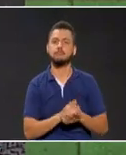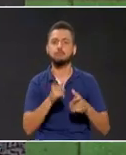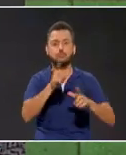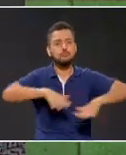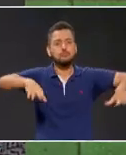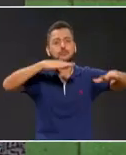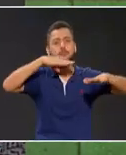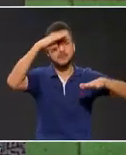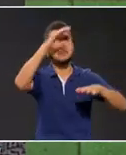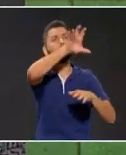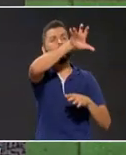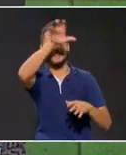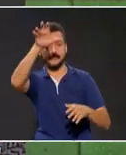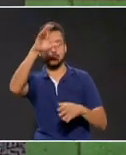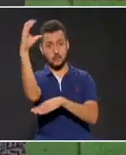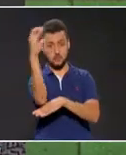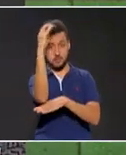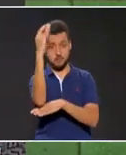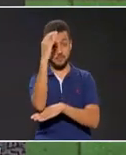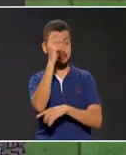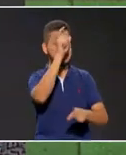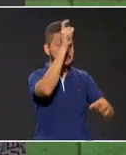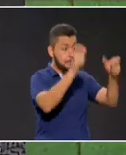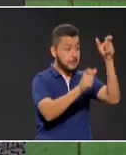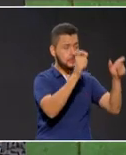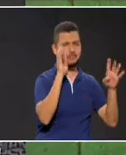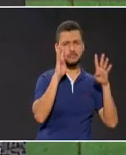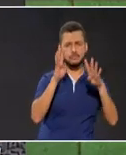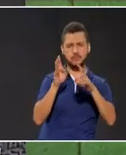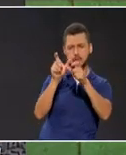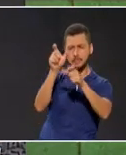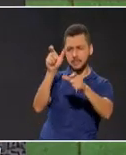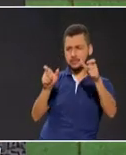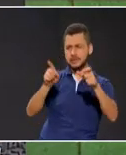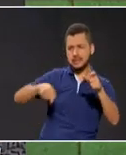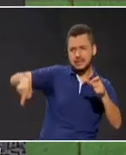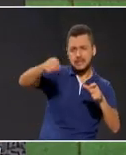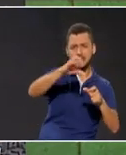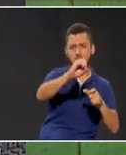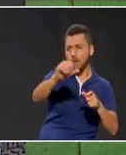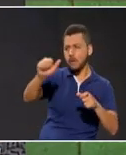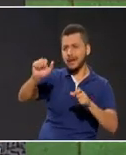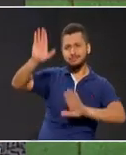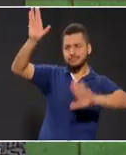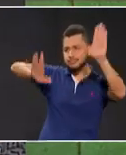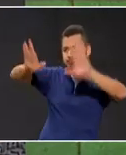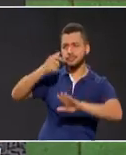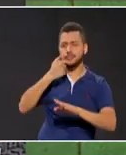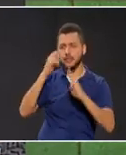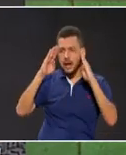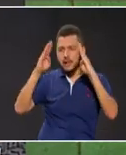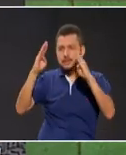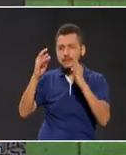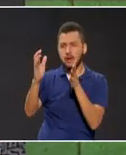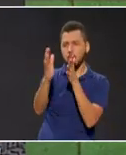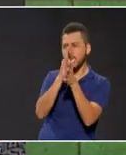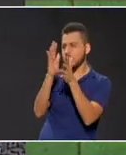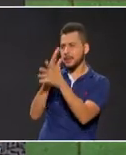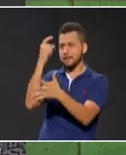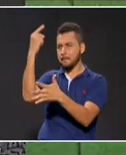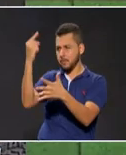mucho interés de la ciudadanía por escuchar a los candidatos y a las candidatas, porque ya